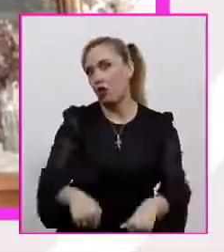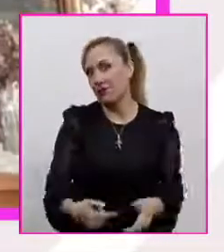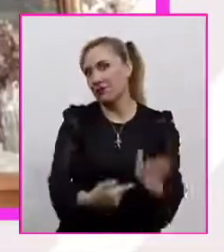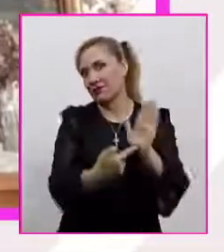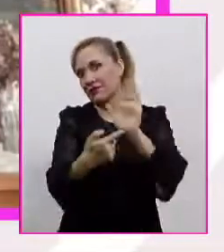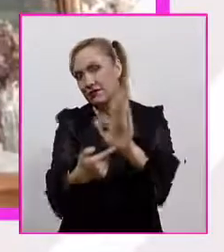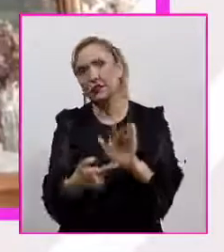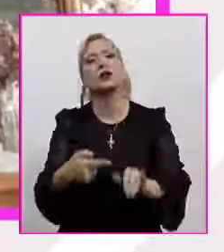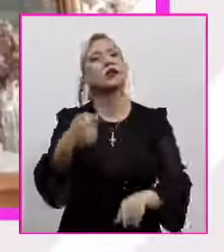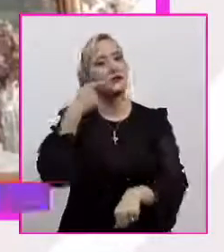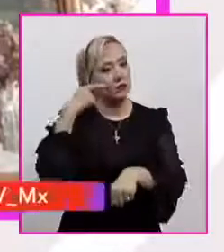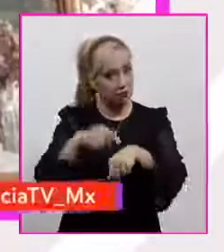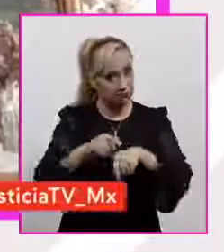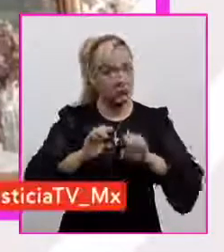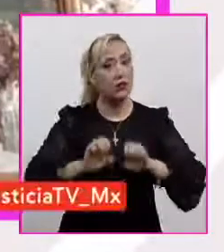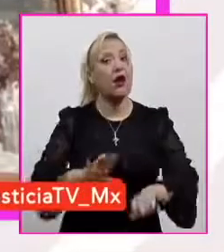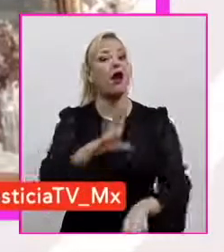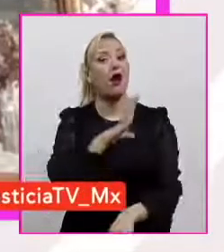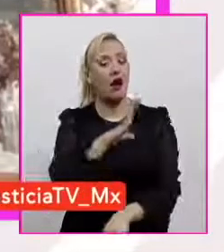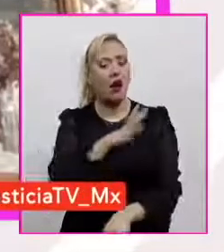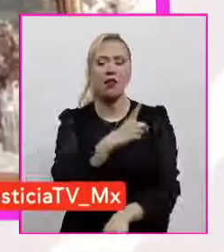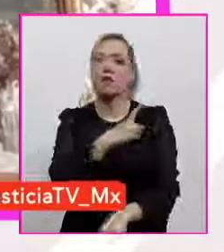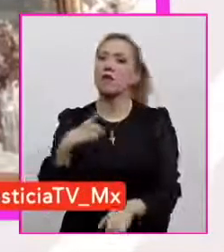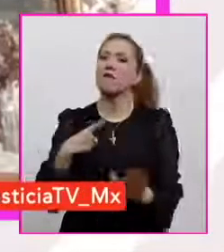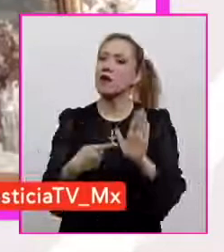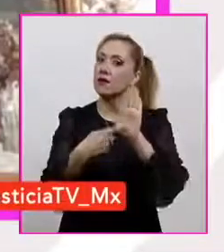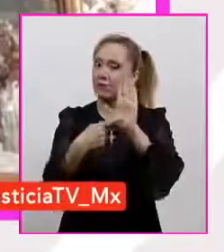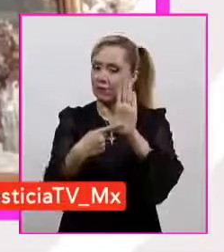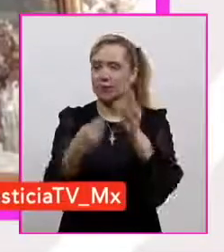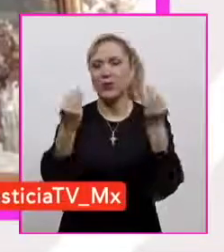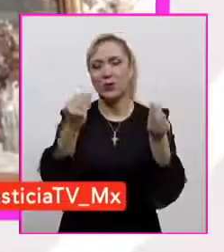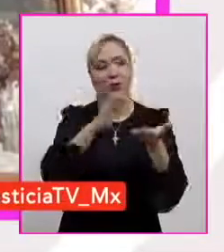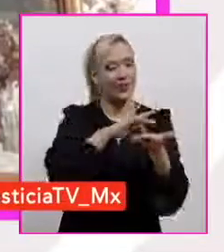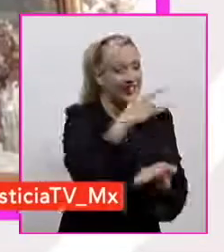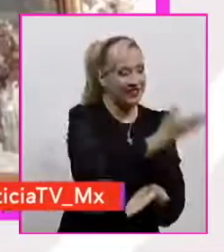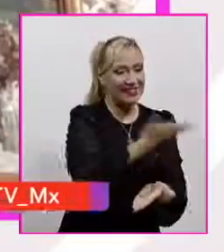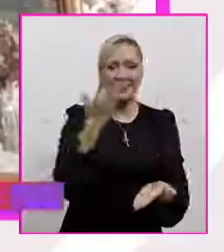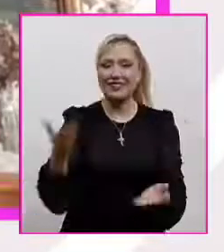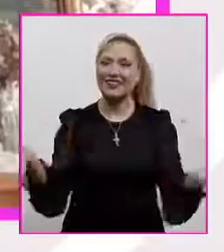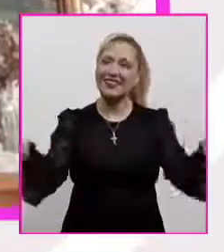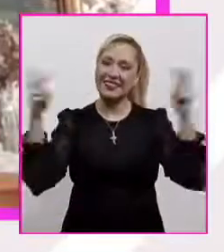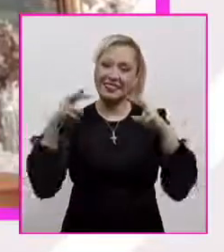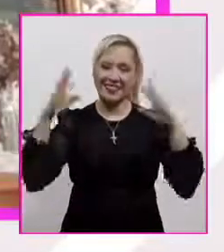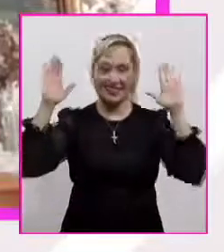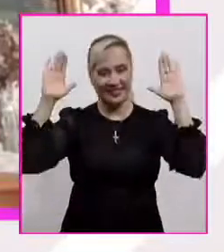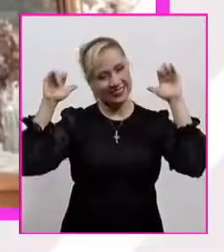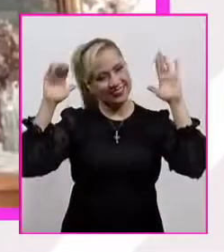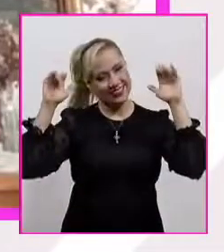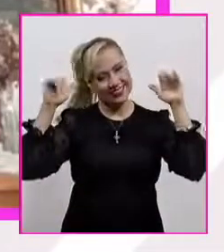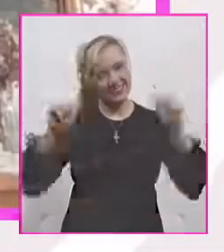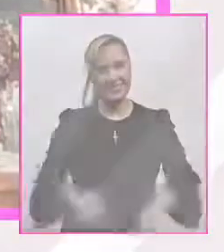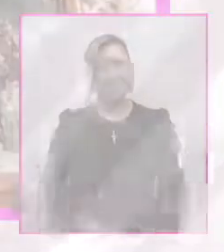el racismo sí existe y hay que hablar de ello. Muchas gracias a las dos y nos vemos a la próxima.